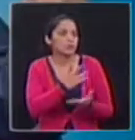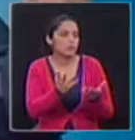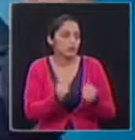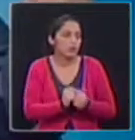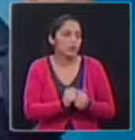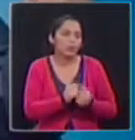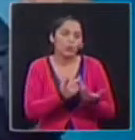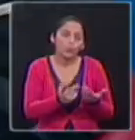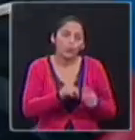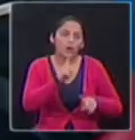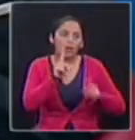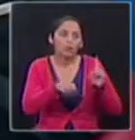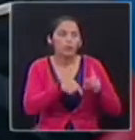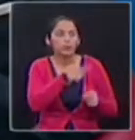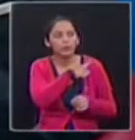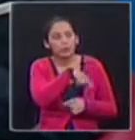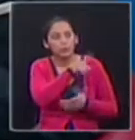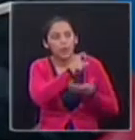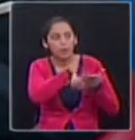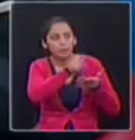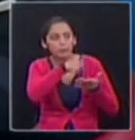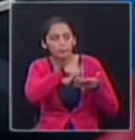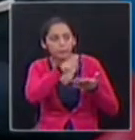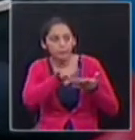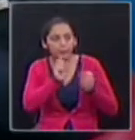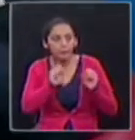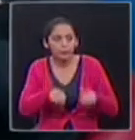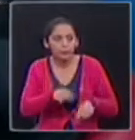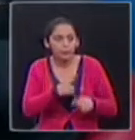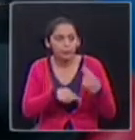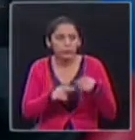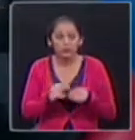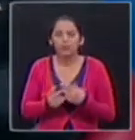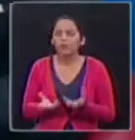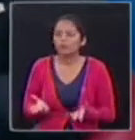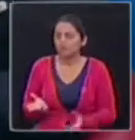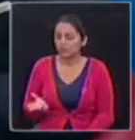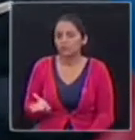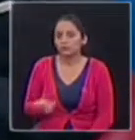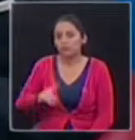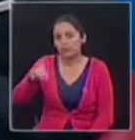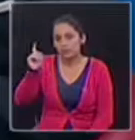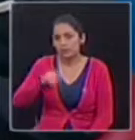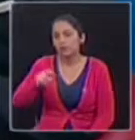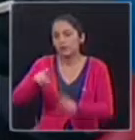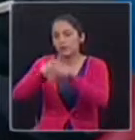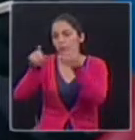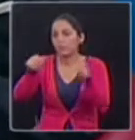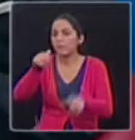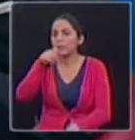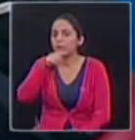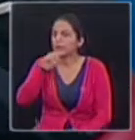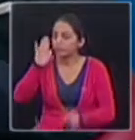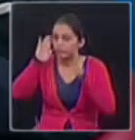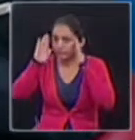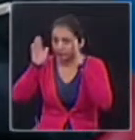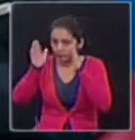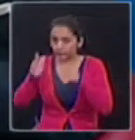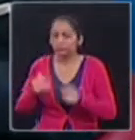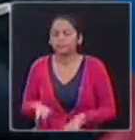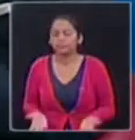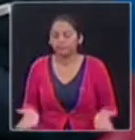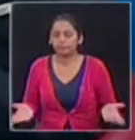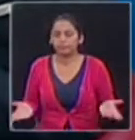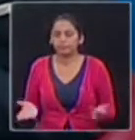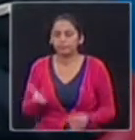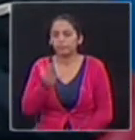den. Sí, primero que se le dé el protagonismo al sector privado, debe entrar en un proceso de industrialización la